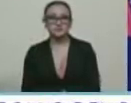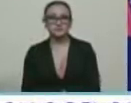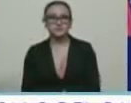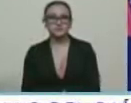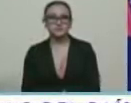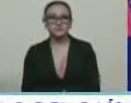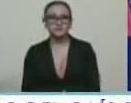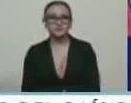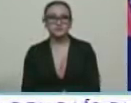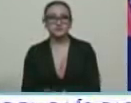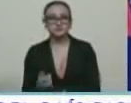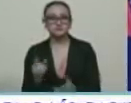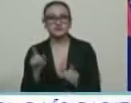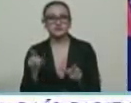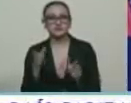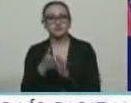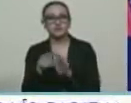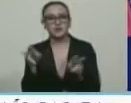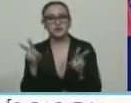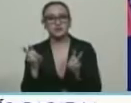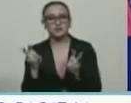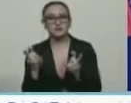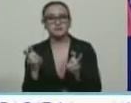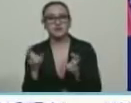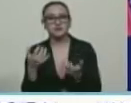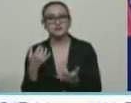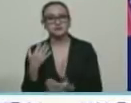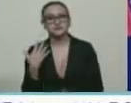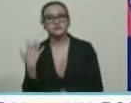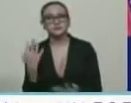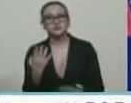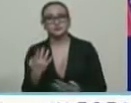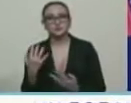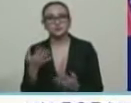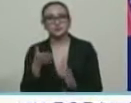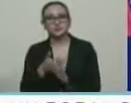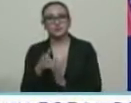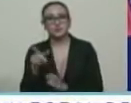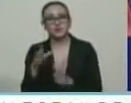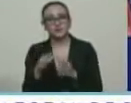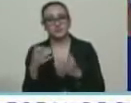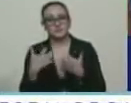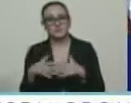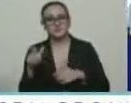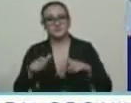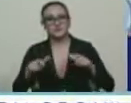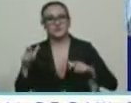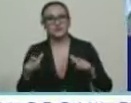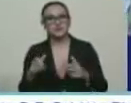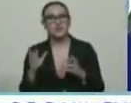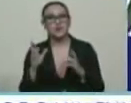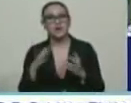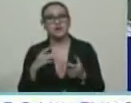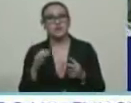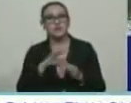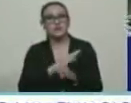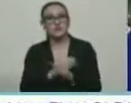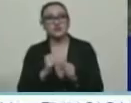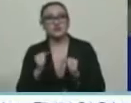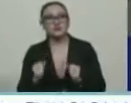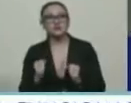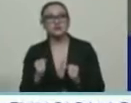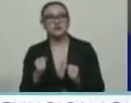tratar de este tema hoy. Y tenemos muchísimas expectativas de ustedes, los empresarios, y queremos fortalecer